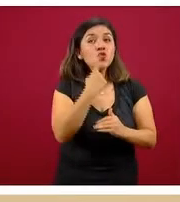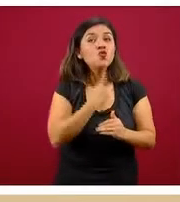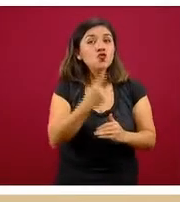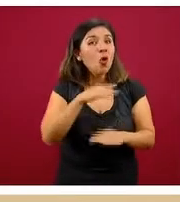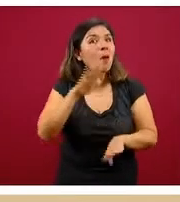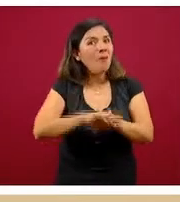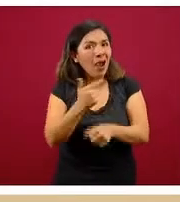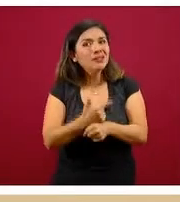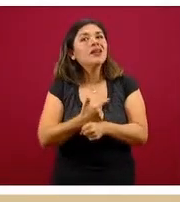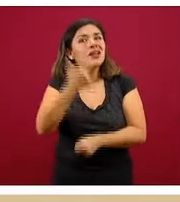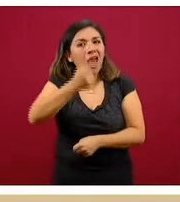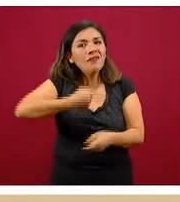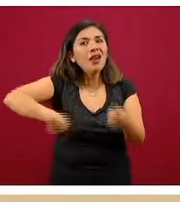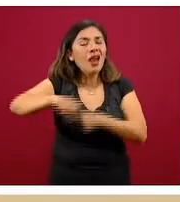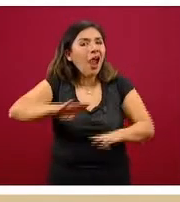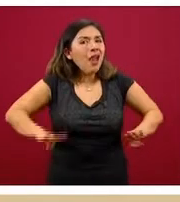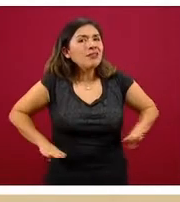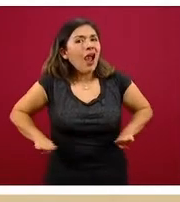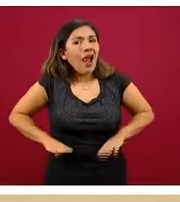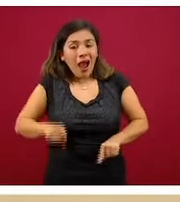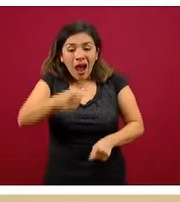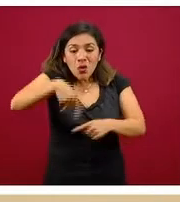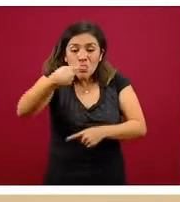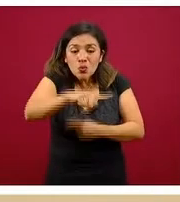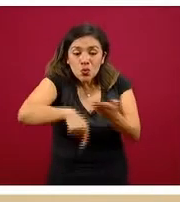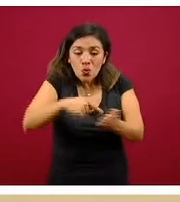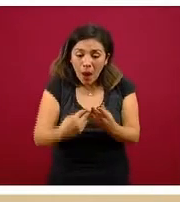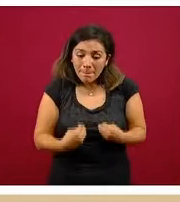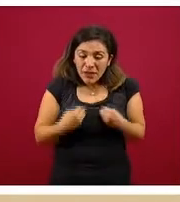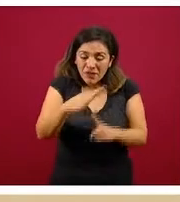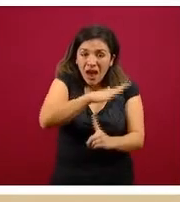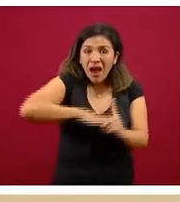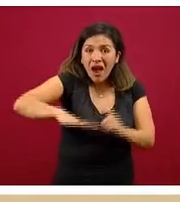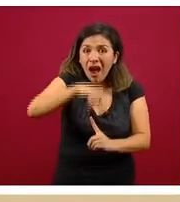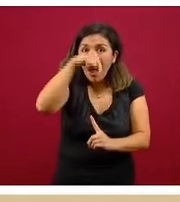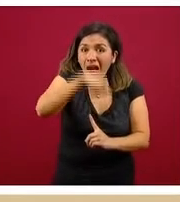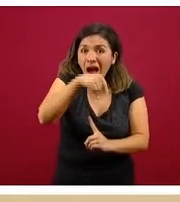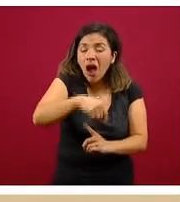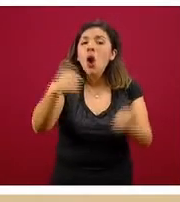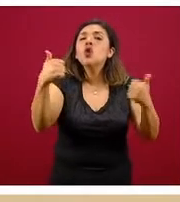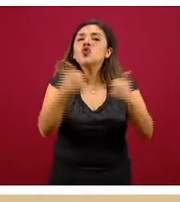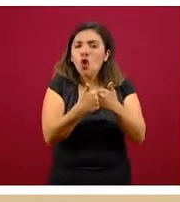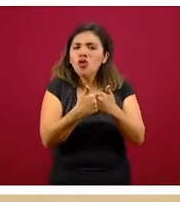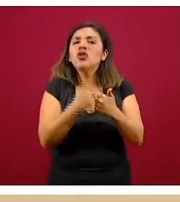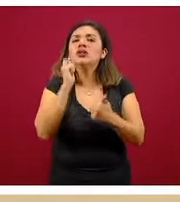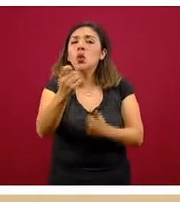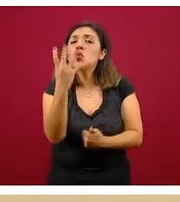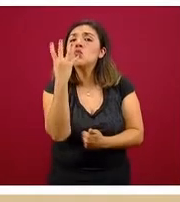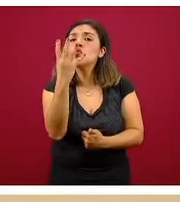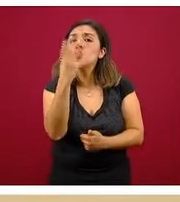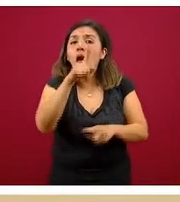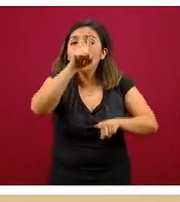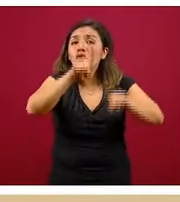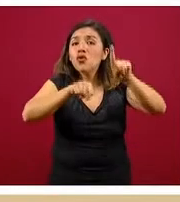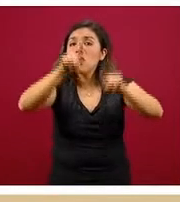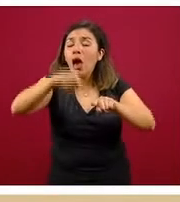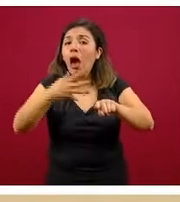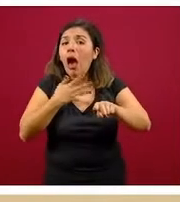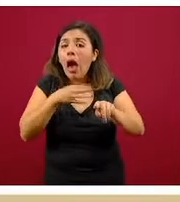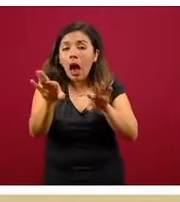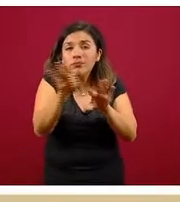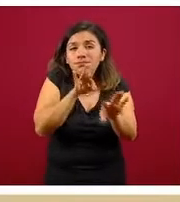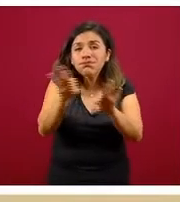riesgo. Quiere decir que las condiciones en su entidad federativa, y esto está basado en los 4 indicadores que